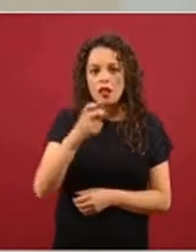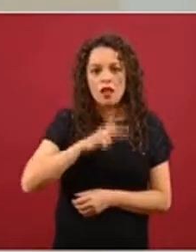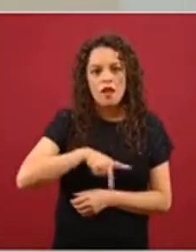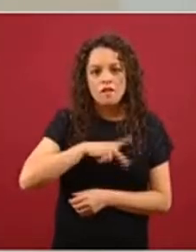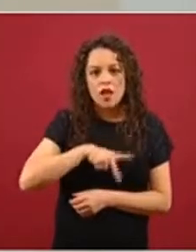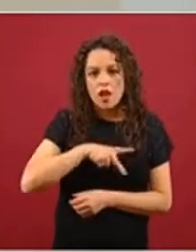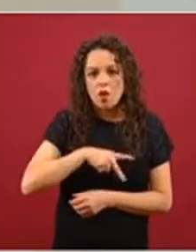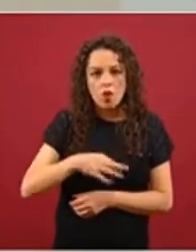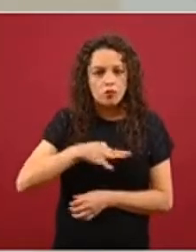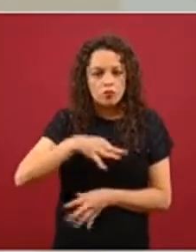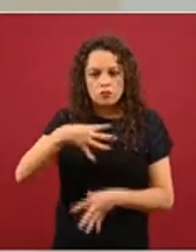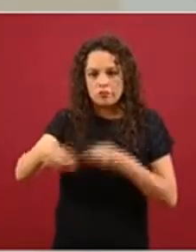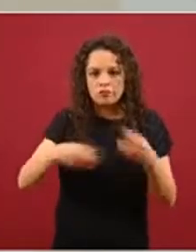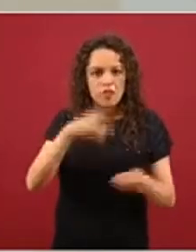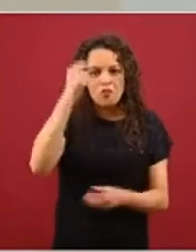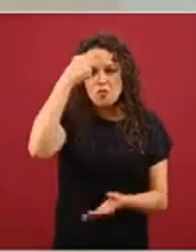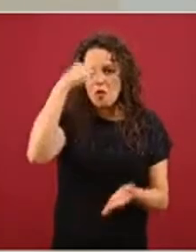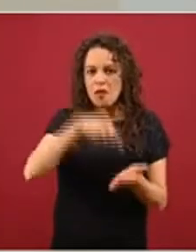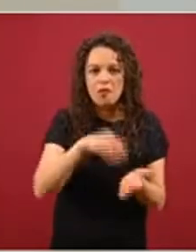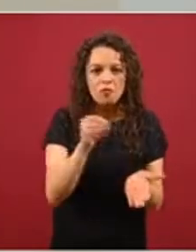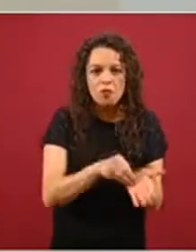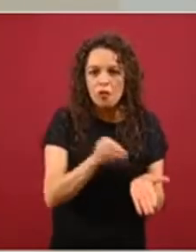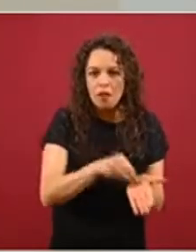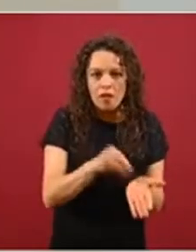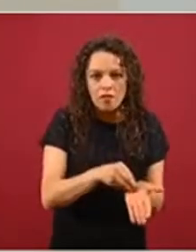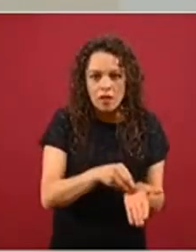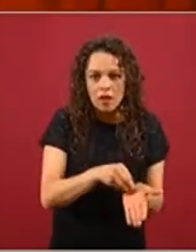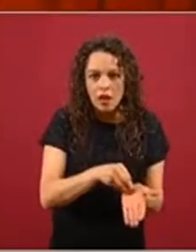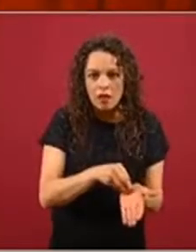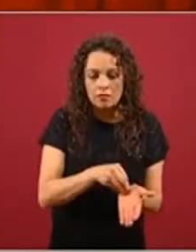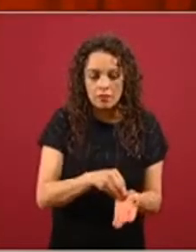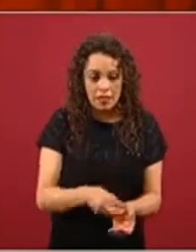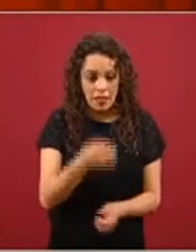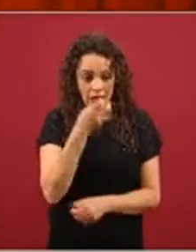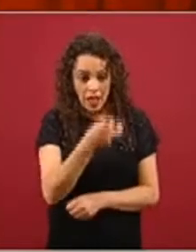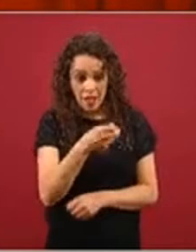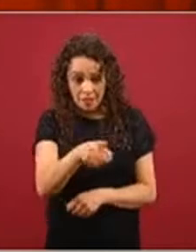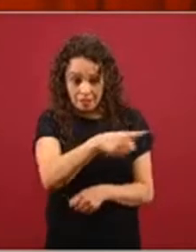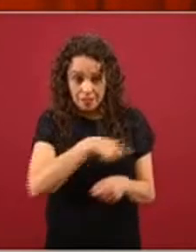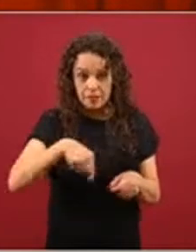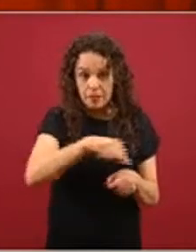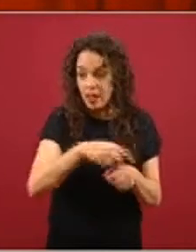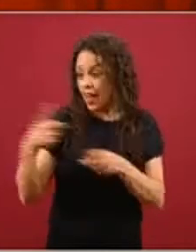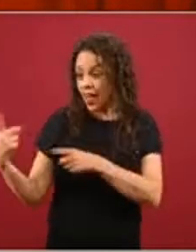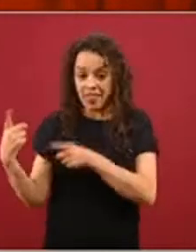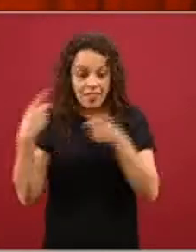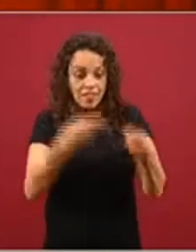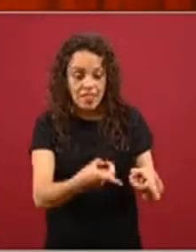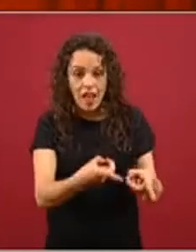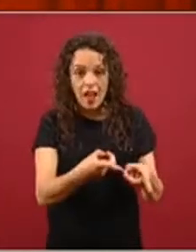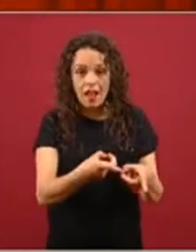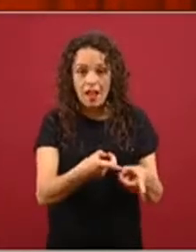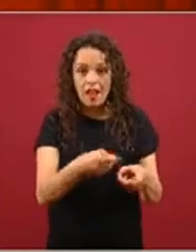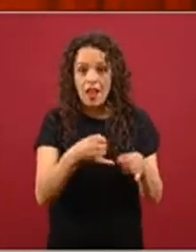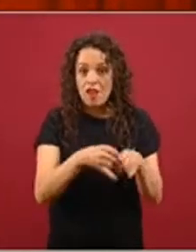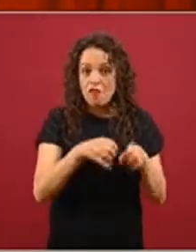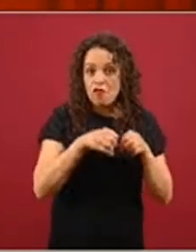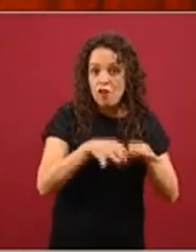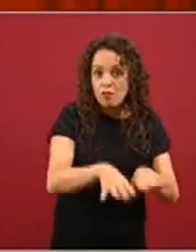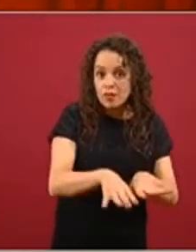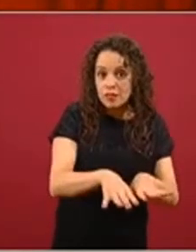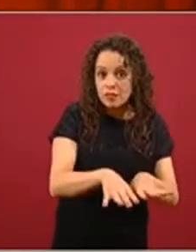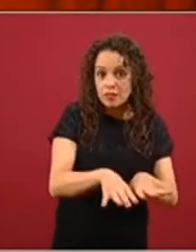virus. Si ante ellos y ellas se les presenta este tipo de desinformación